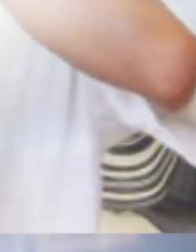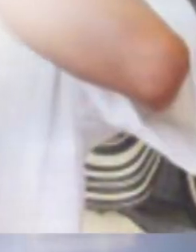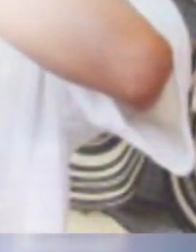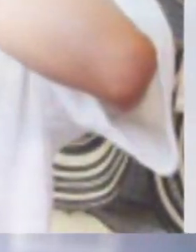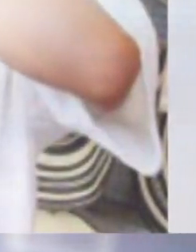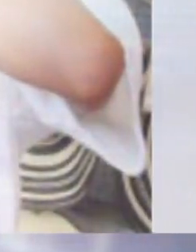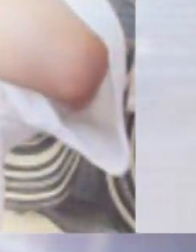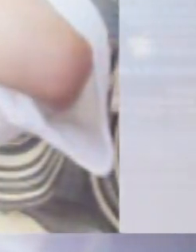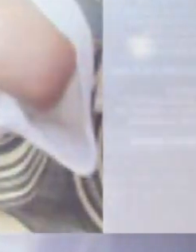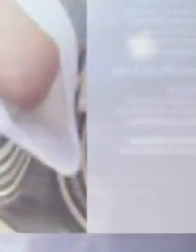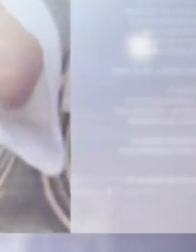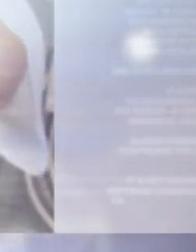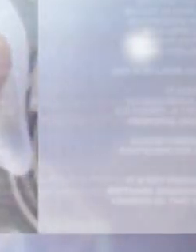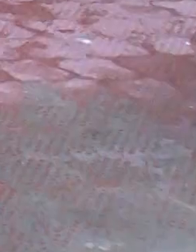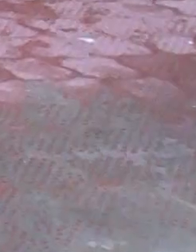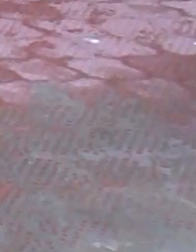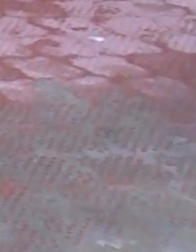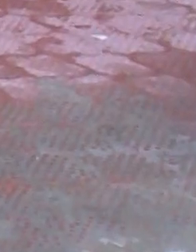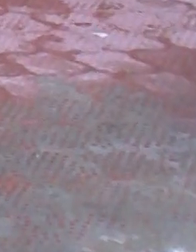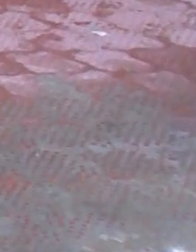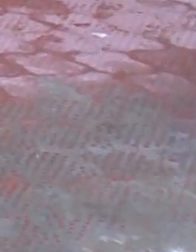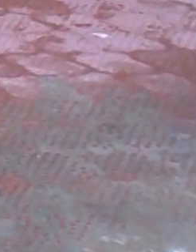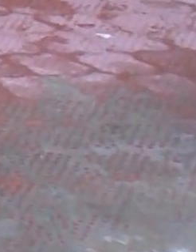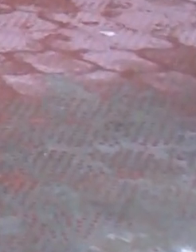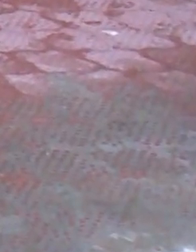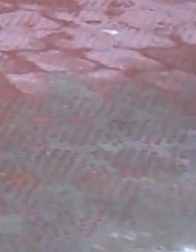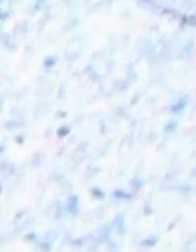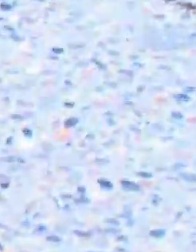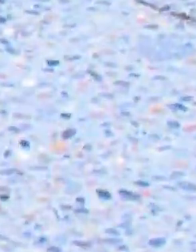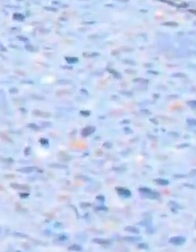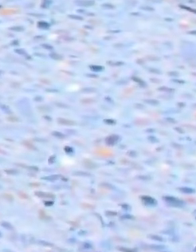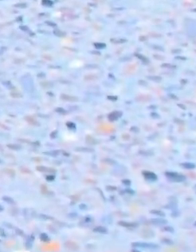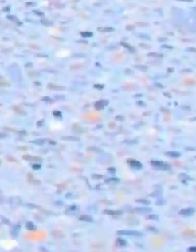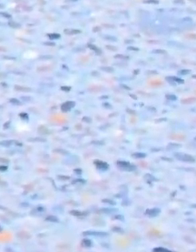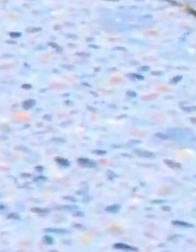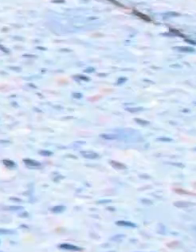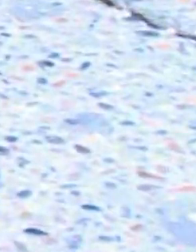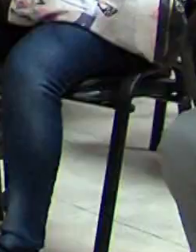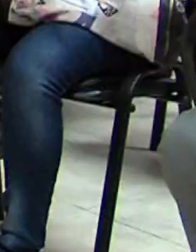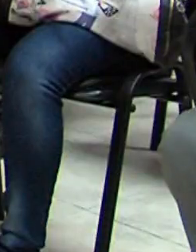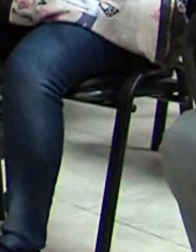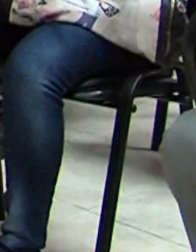En Colombia tiene control. Presentaremos